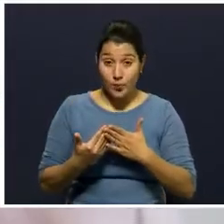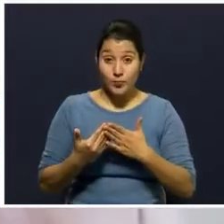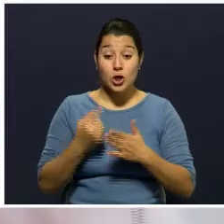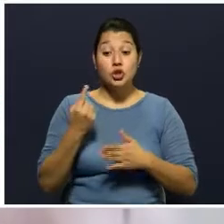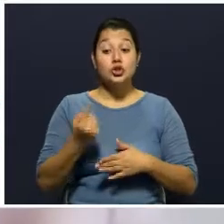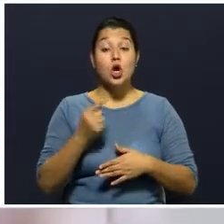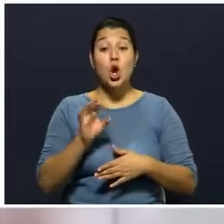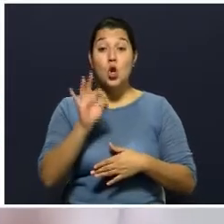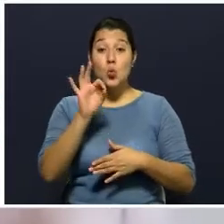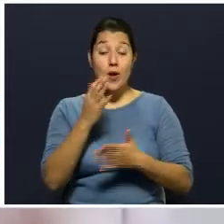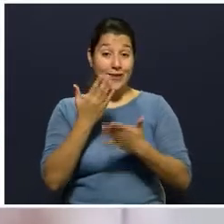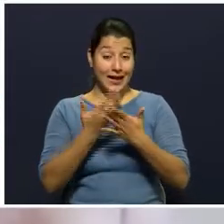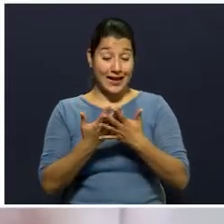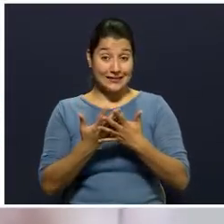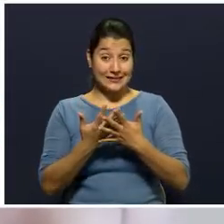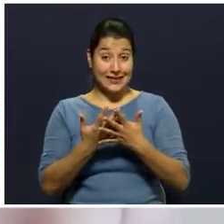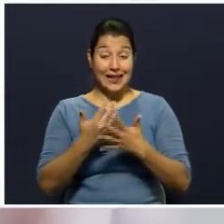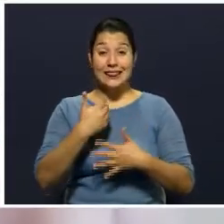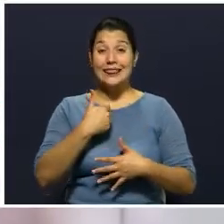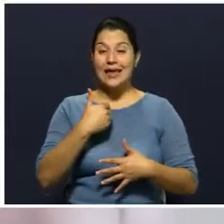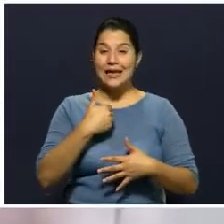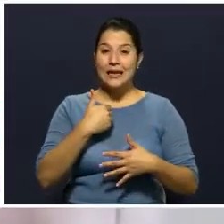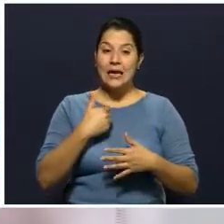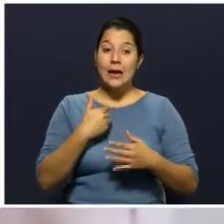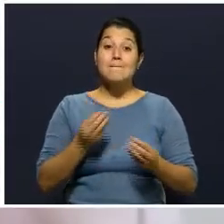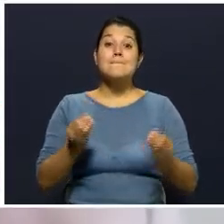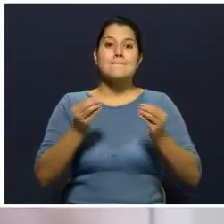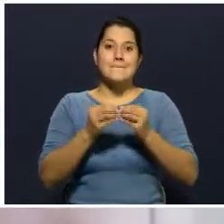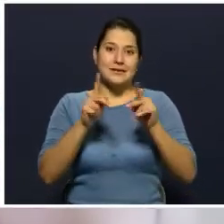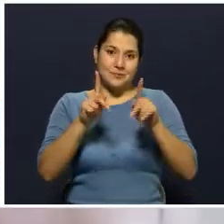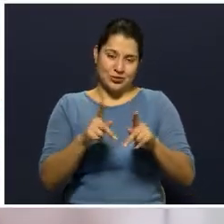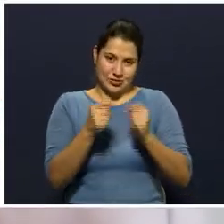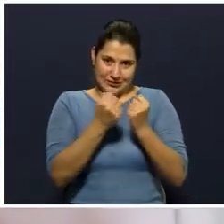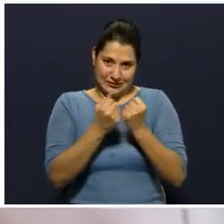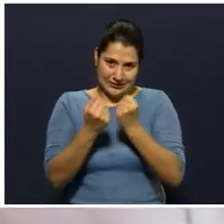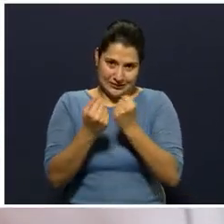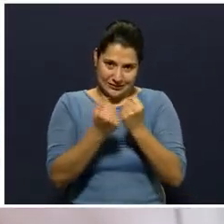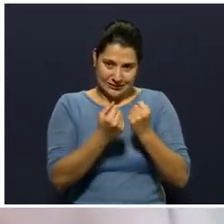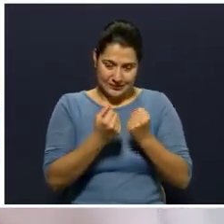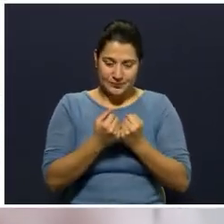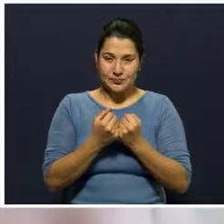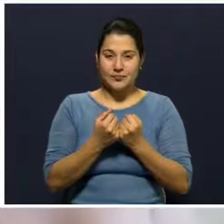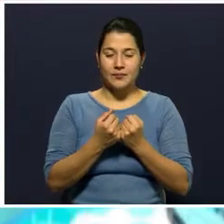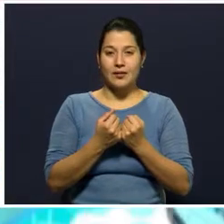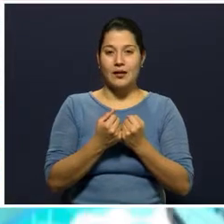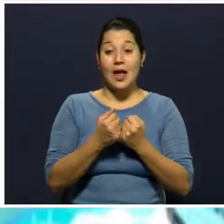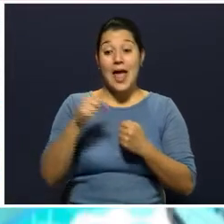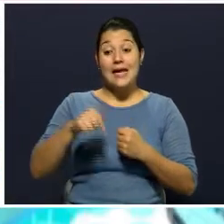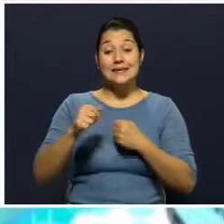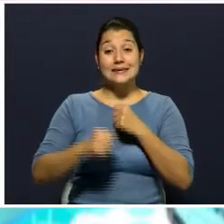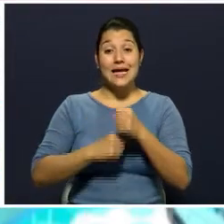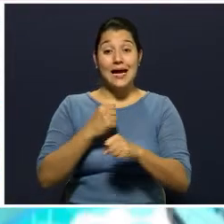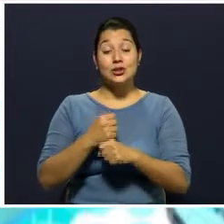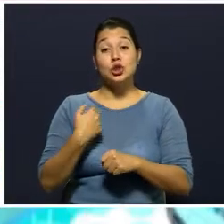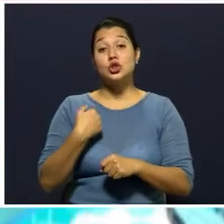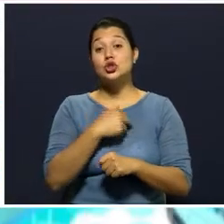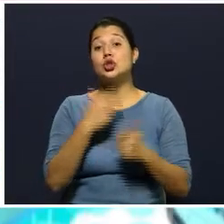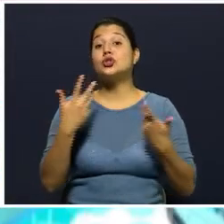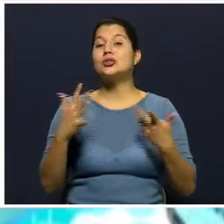solo 9 tienen números rojos, por decirlo así, de temas de hacinamiento. Este año hemos